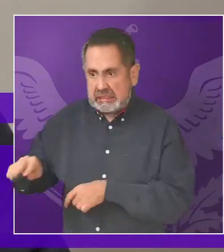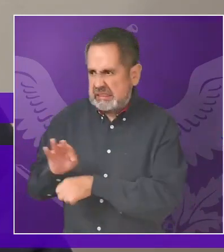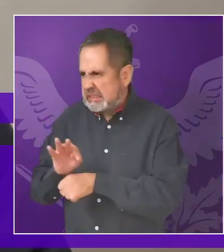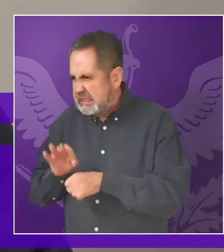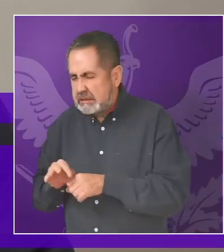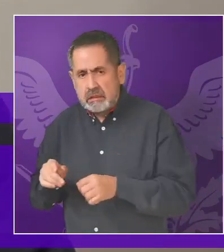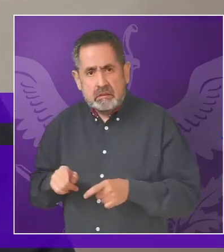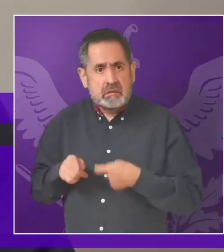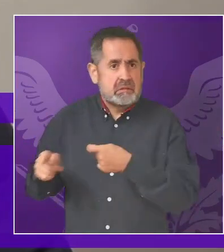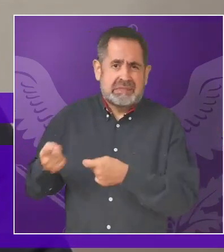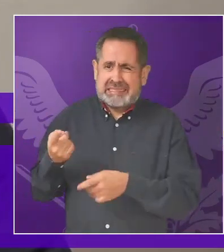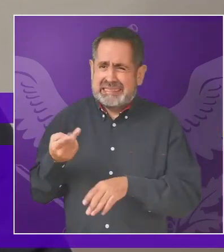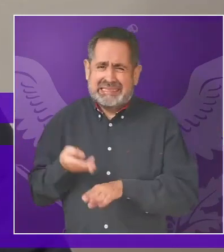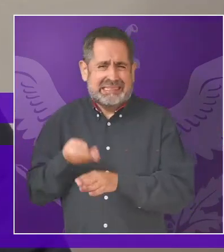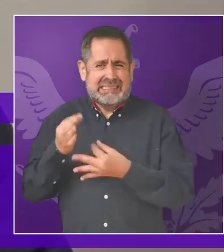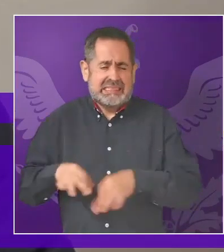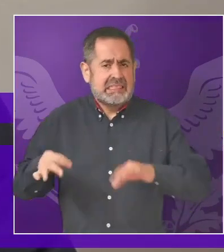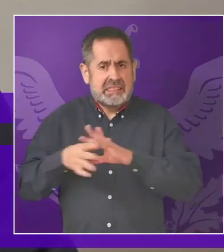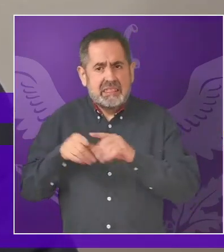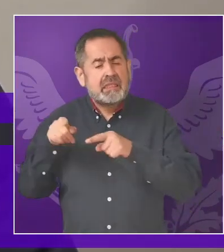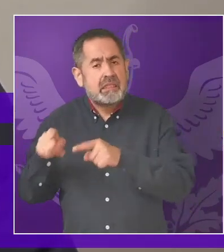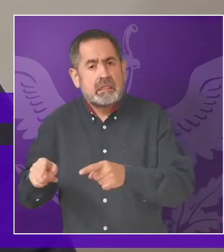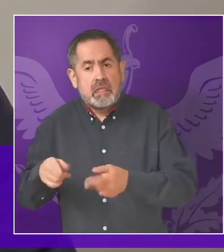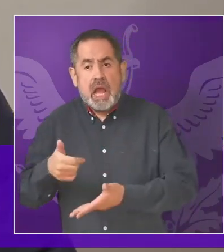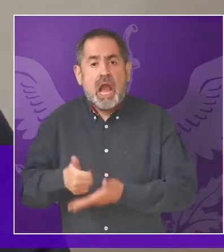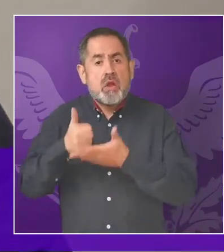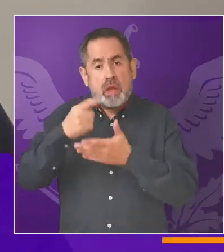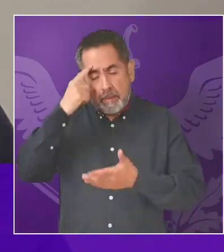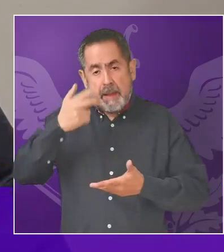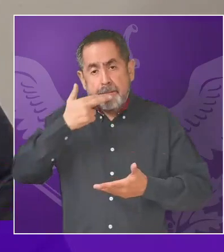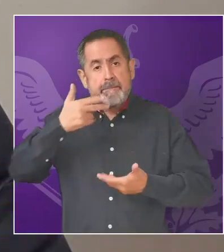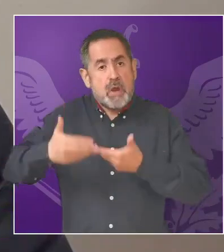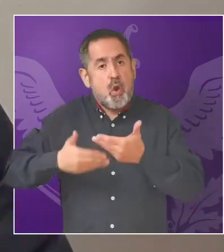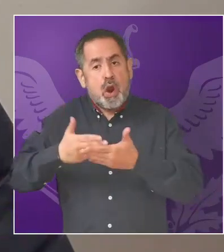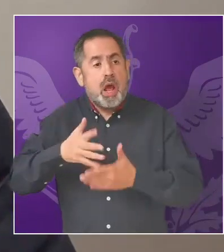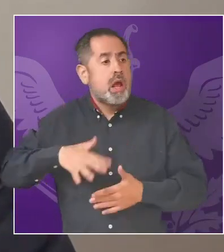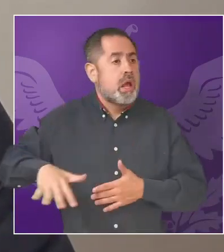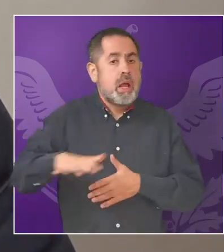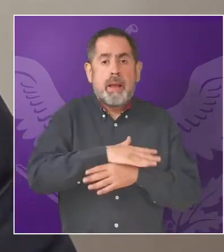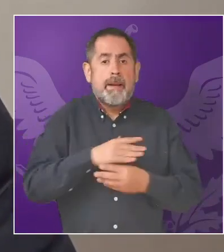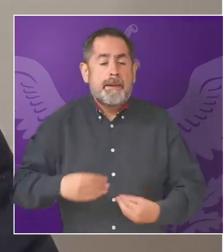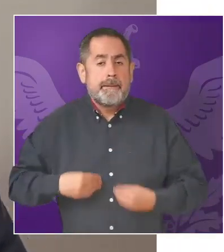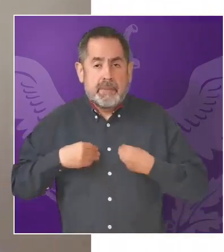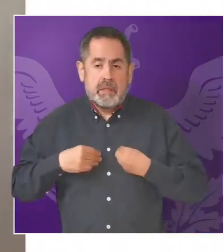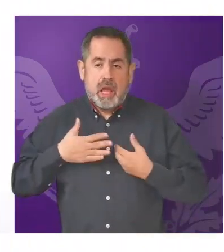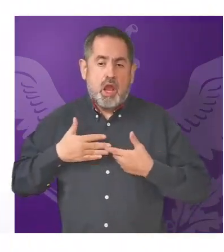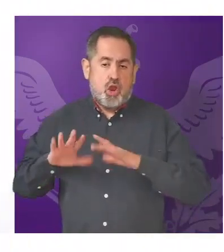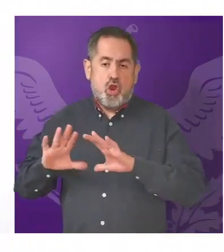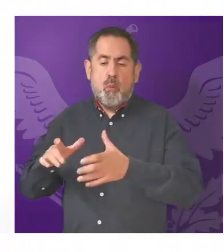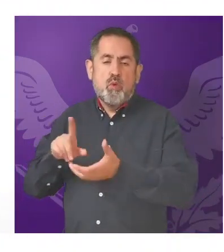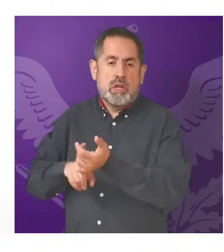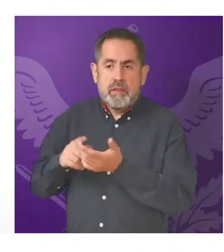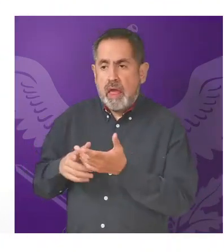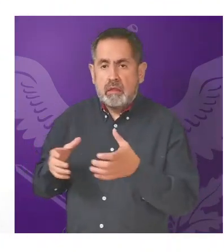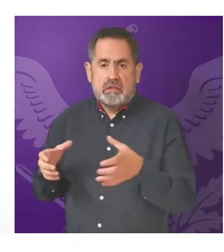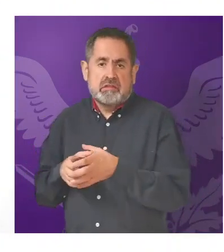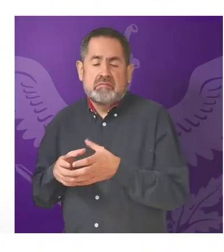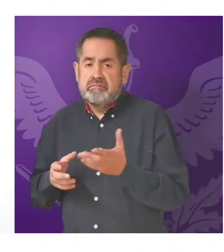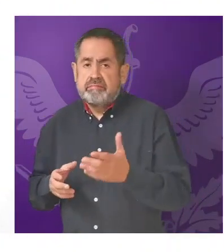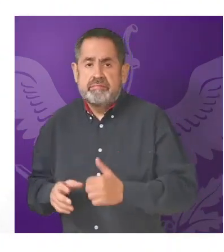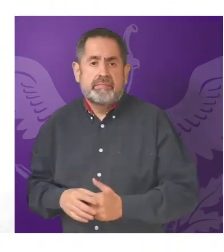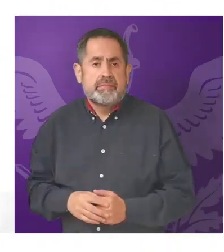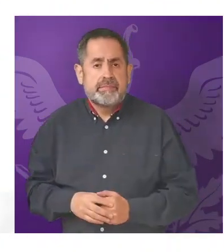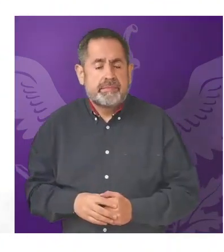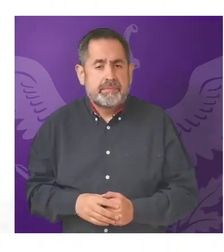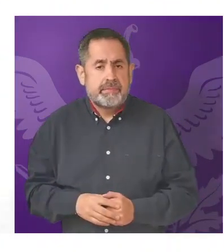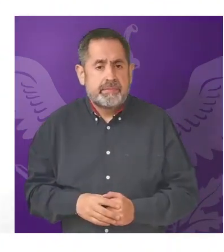los derechos humanos por parte de las mujeres es fundamental y coadyuva a mejorar las condiciones de vida